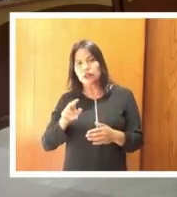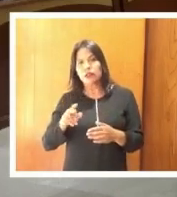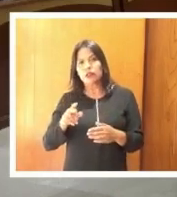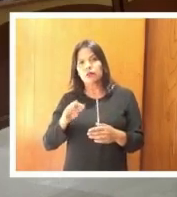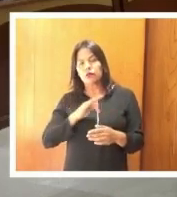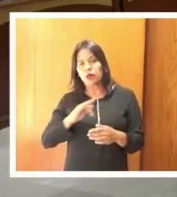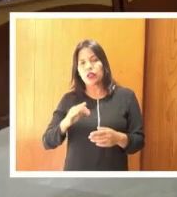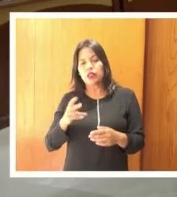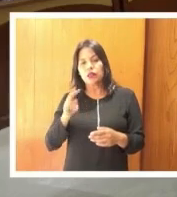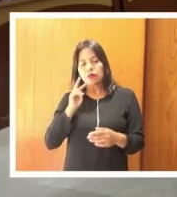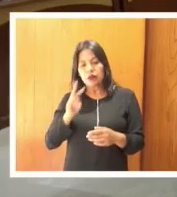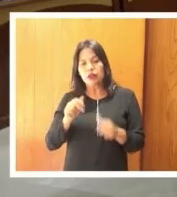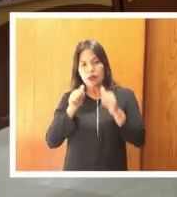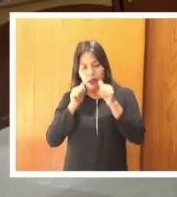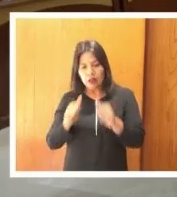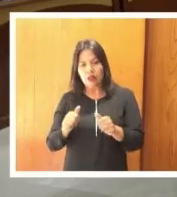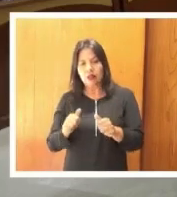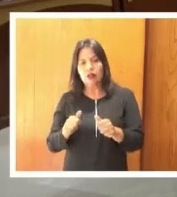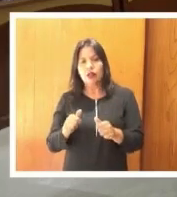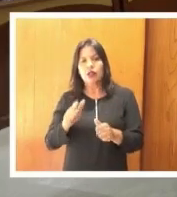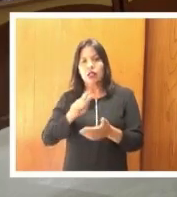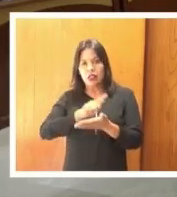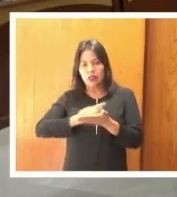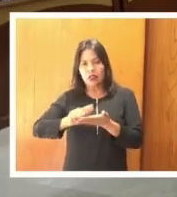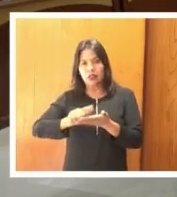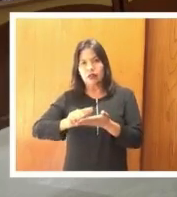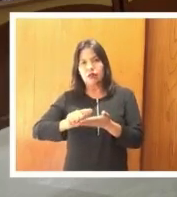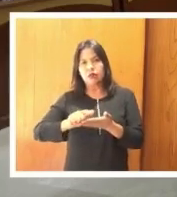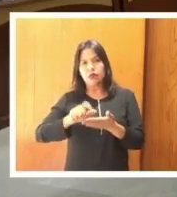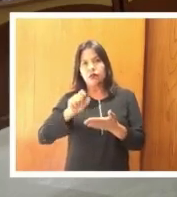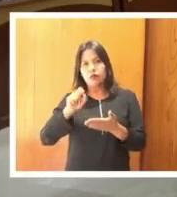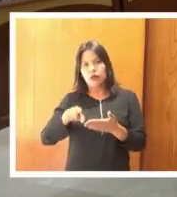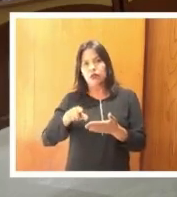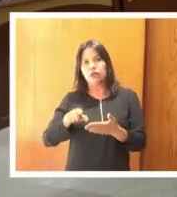ser atendida en términos de nuestra ley de transparencia, por lo que